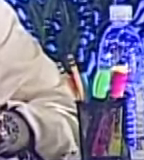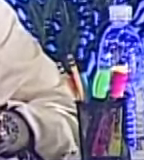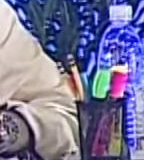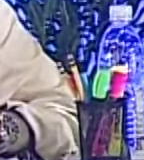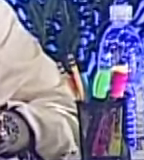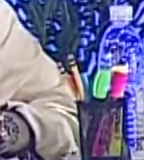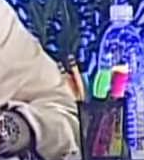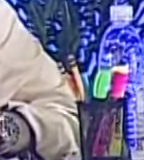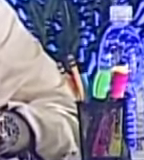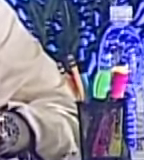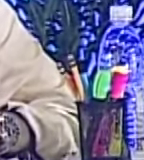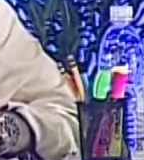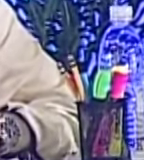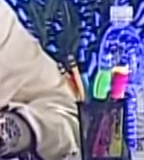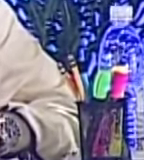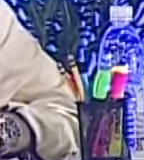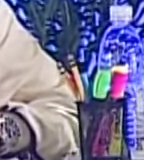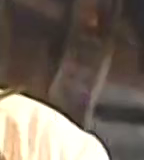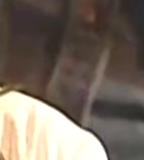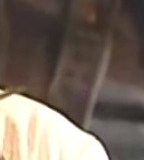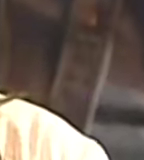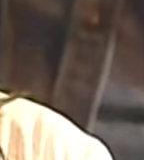¿Que se han cometido errores? Sí.